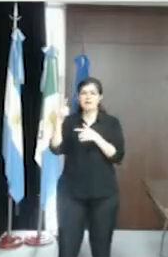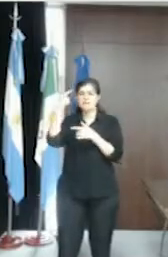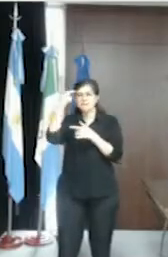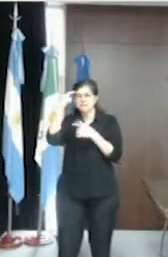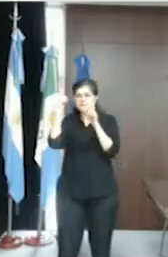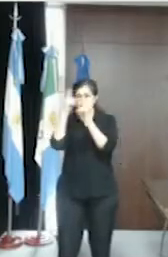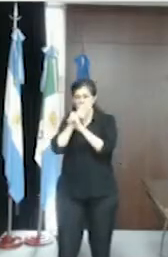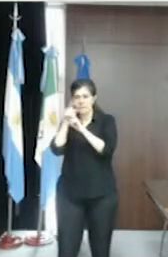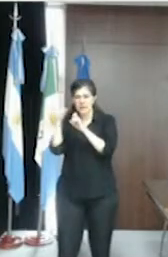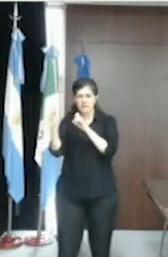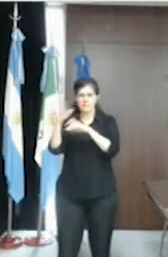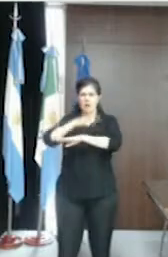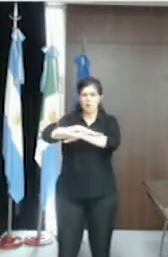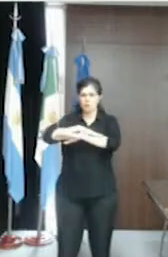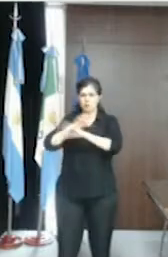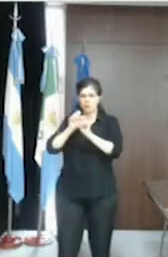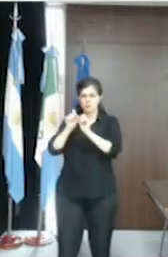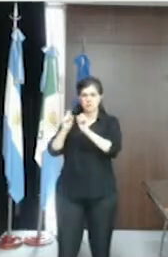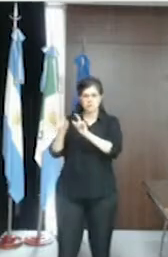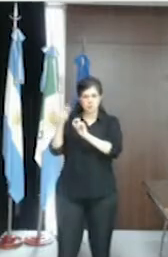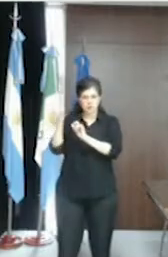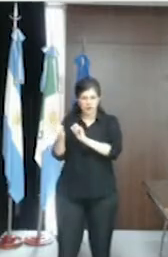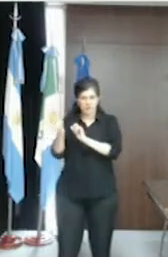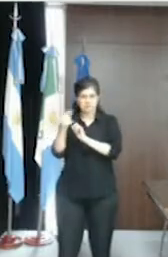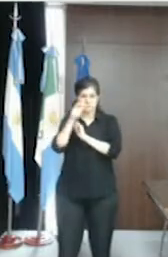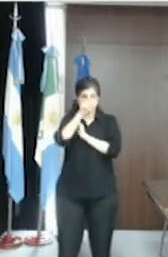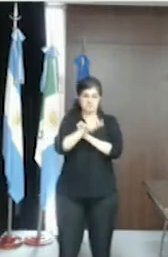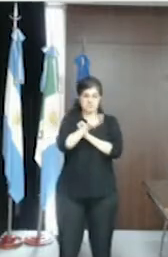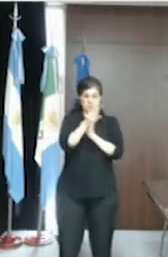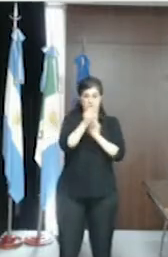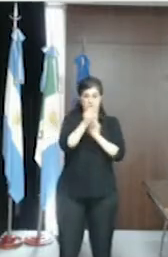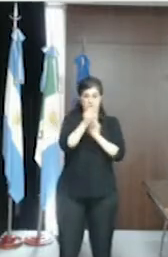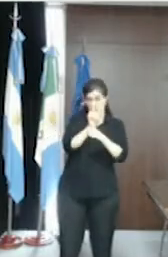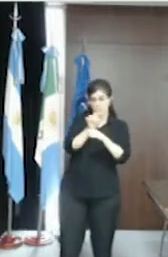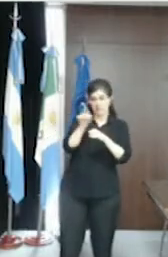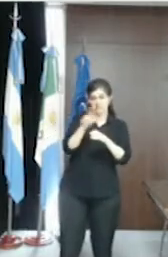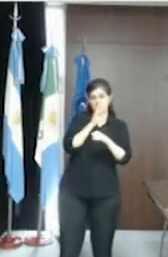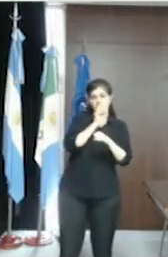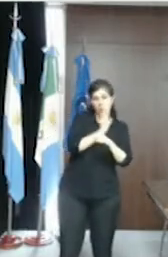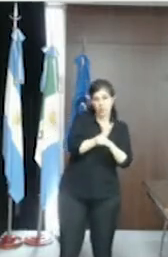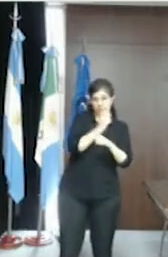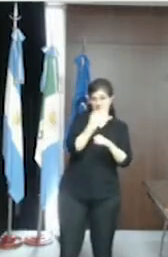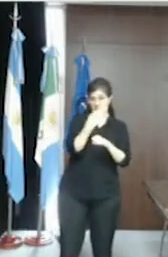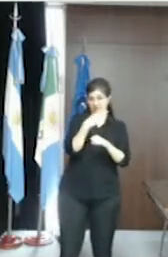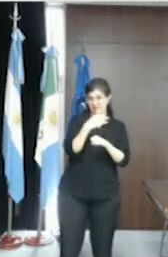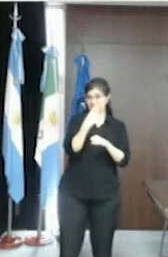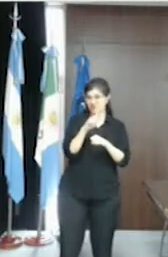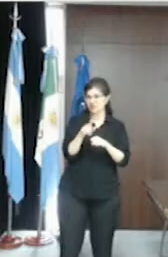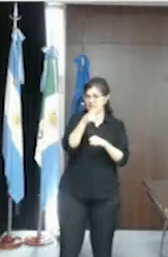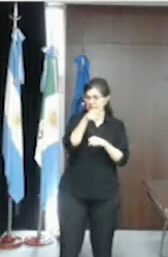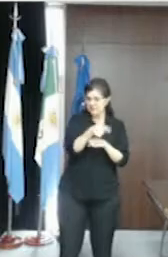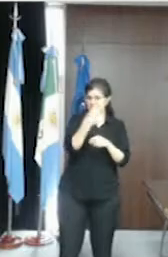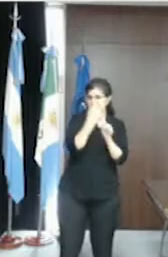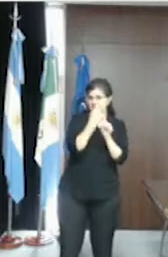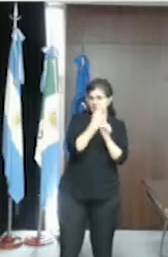un cuidador que los tiene que soportar, pero para poder soportar tiene que poder